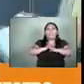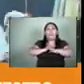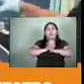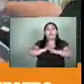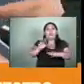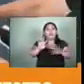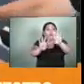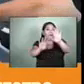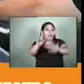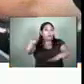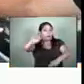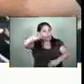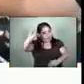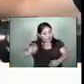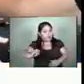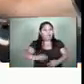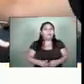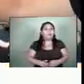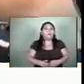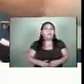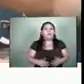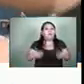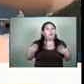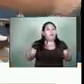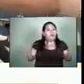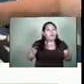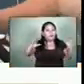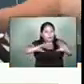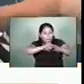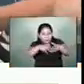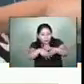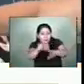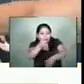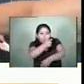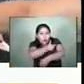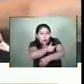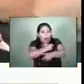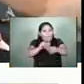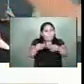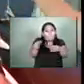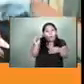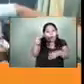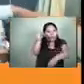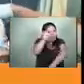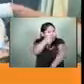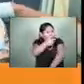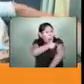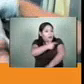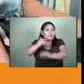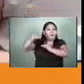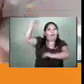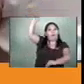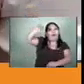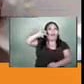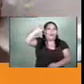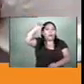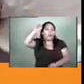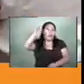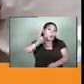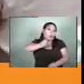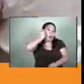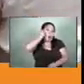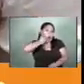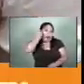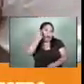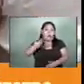91% de los casos, aunque es un tercio de la dosis que reciben adolescentes y adultos. En un análisis preliminar,